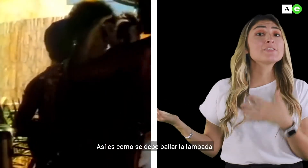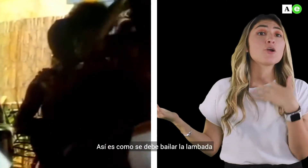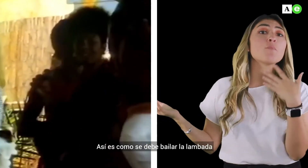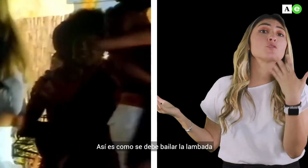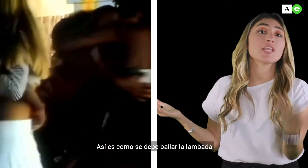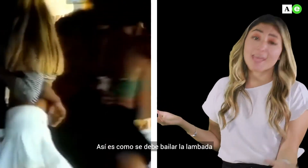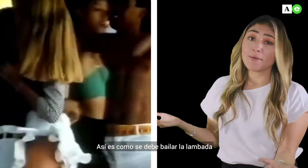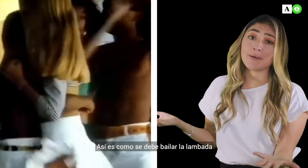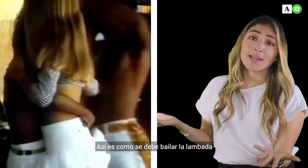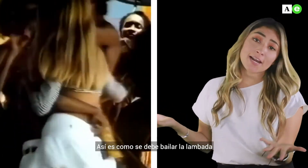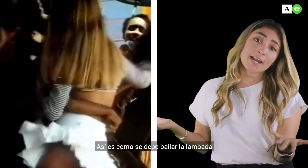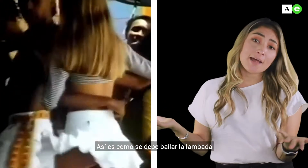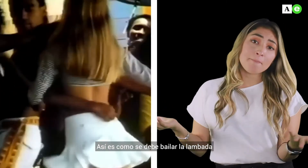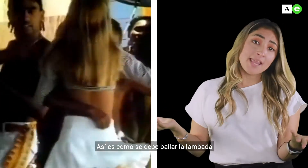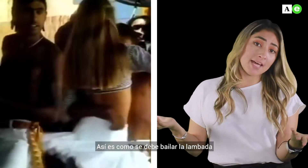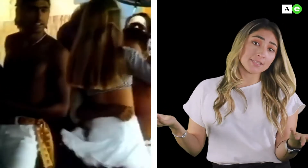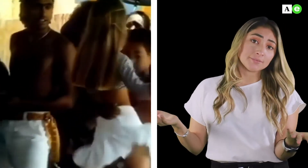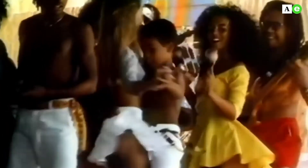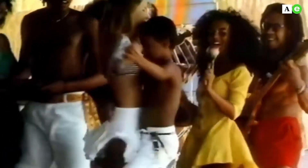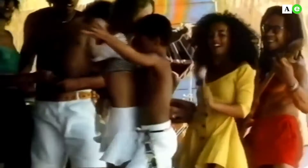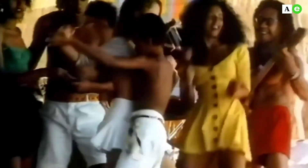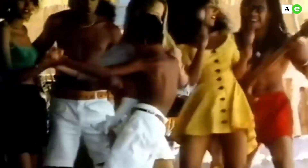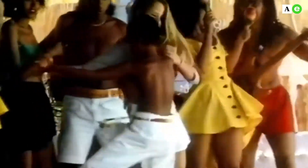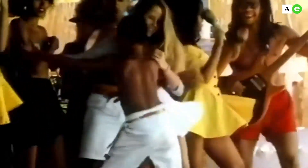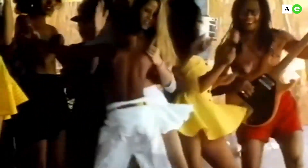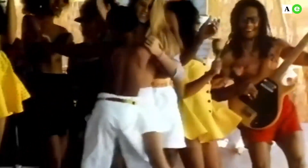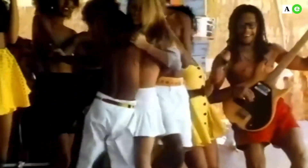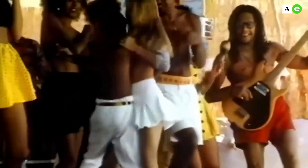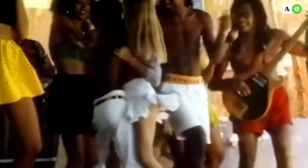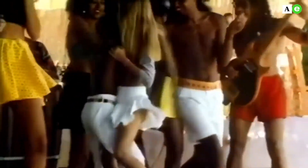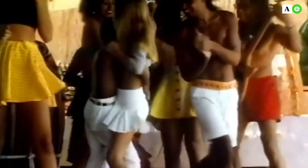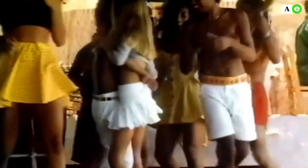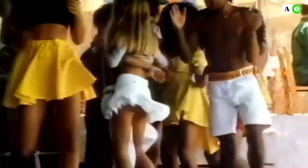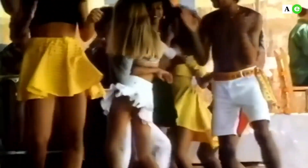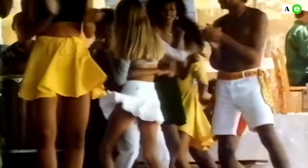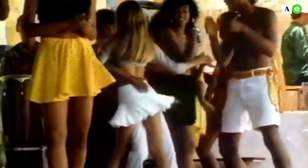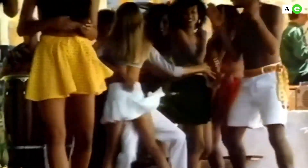Así es como se debe bailar la lambada.